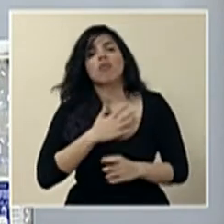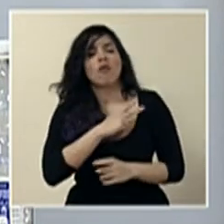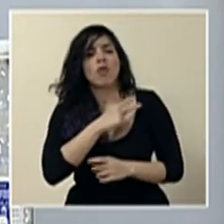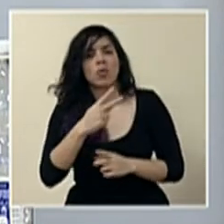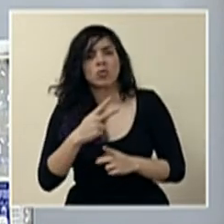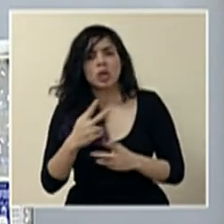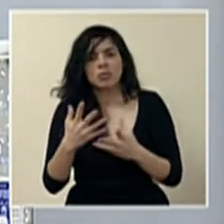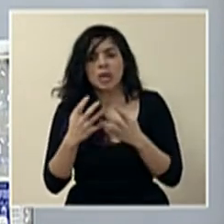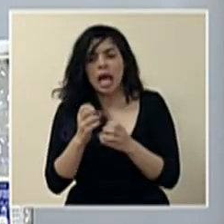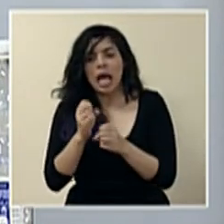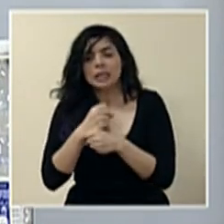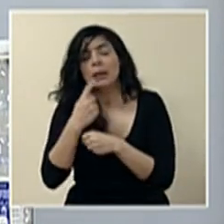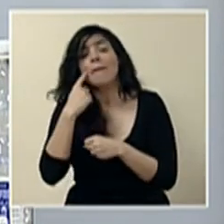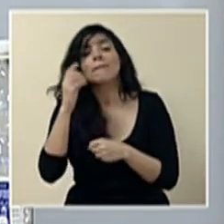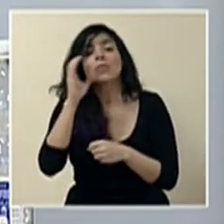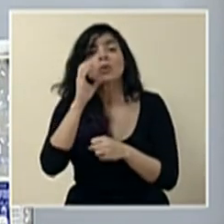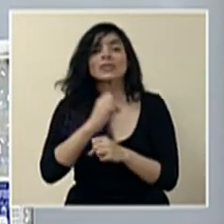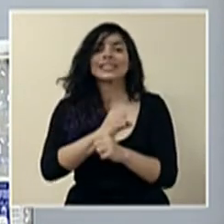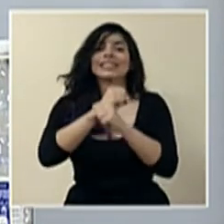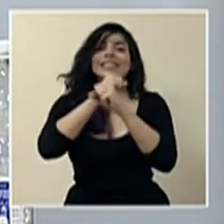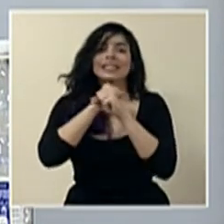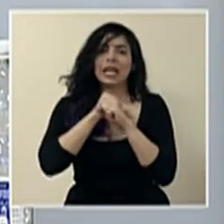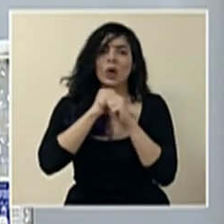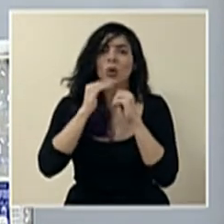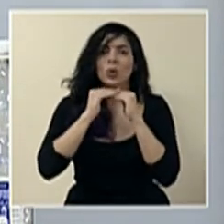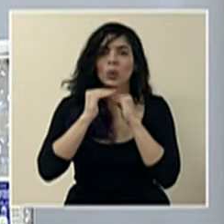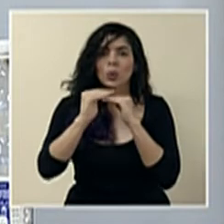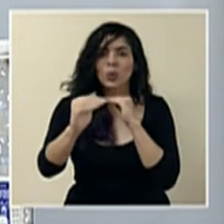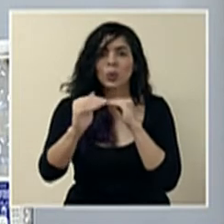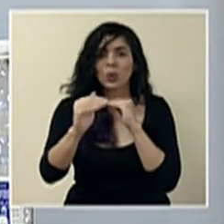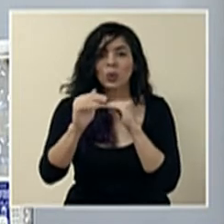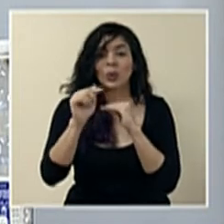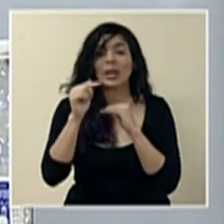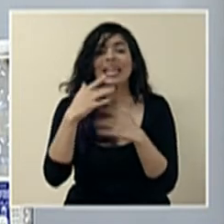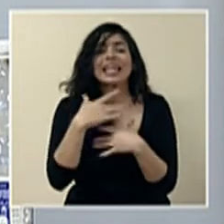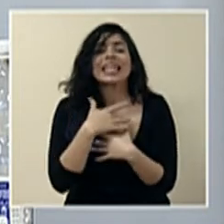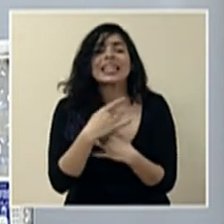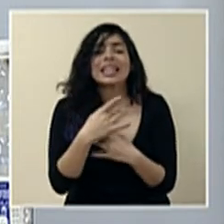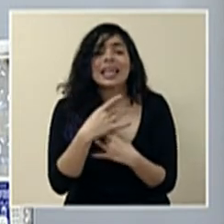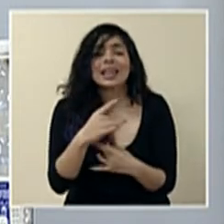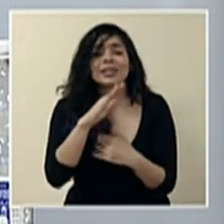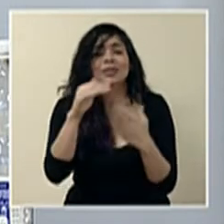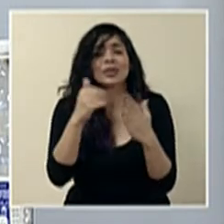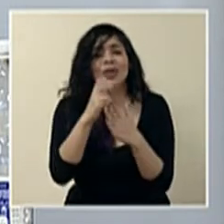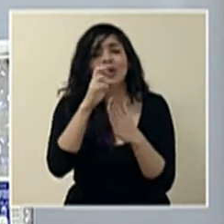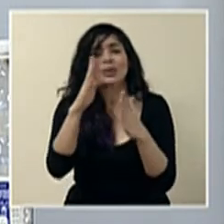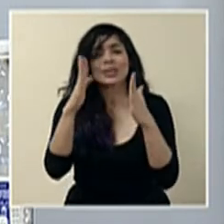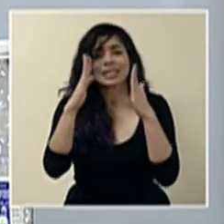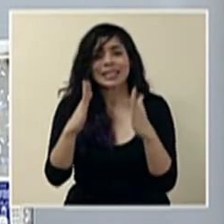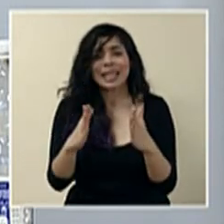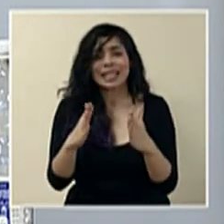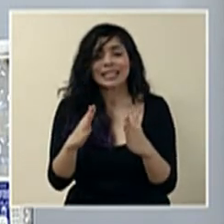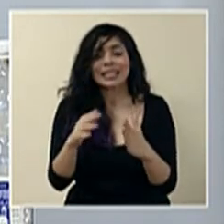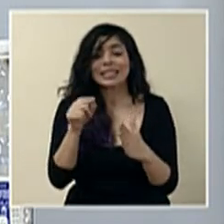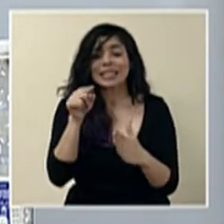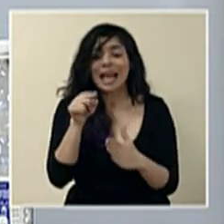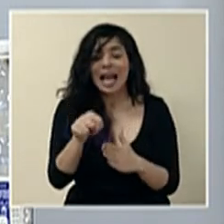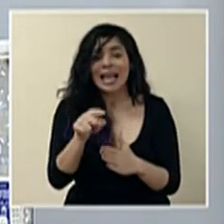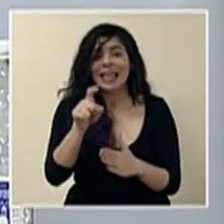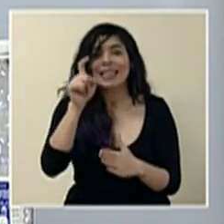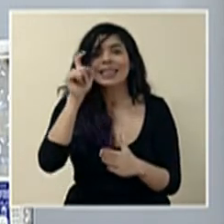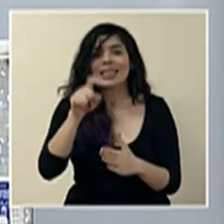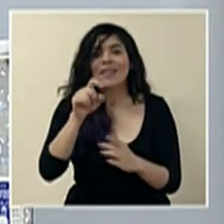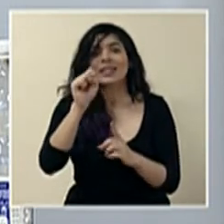voluntariamente para asegurar esa sostenibilidad. Es en el interés de los costarricenses que aquí haya